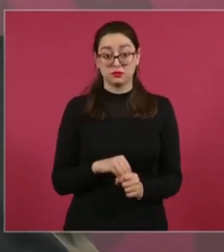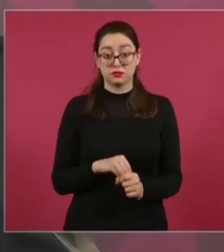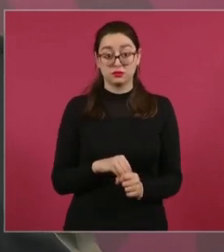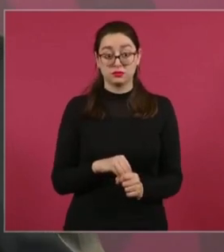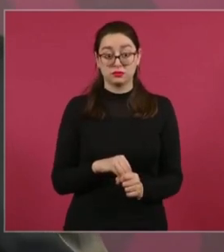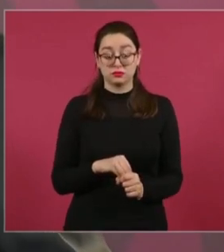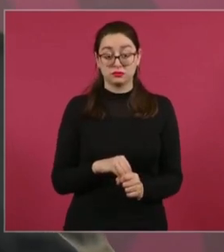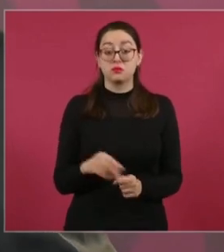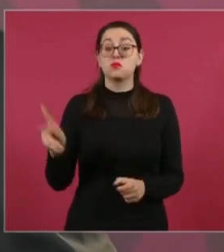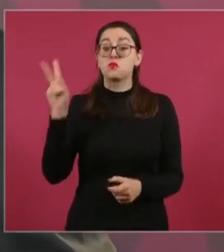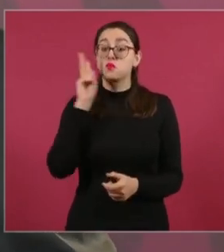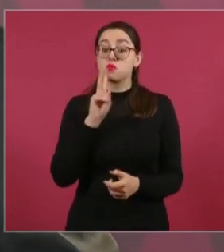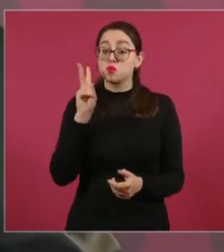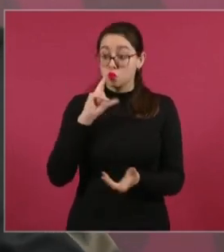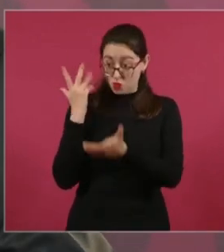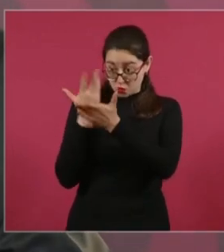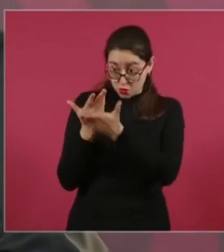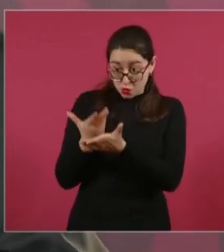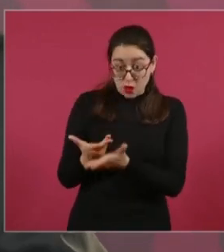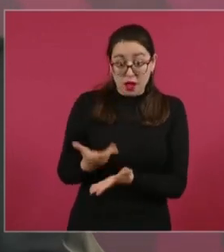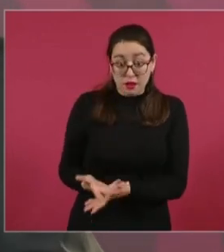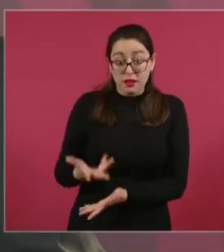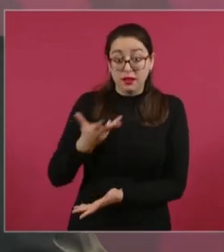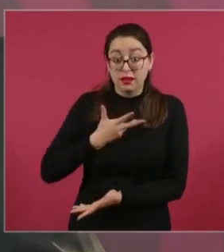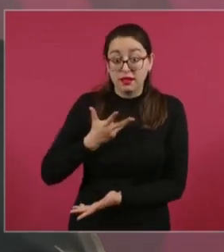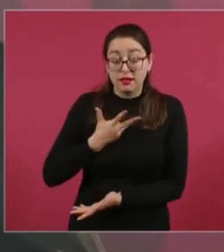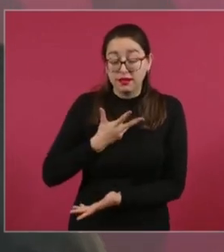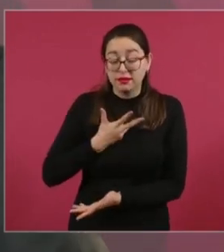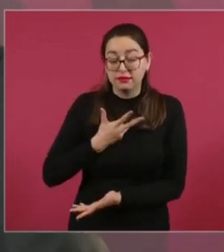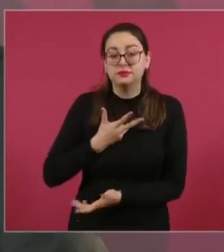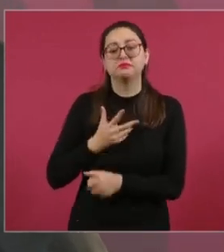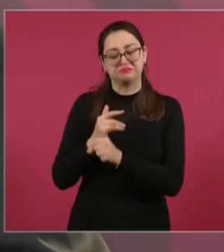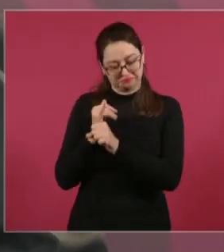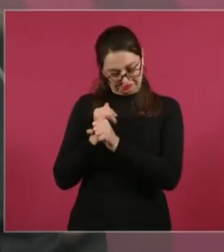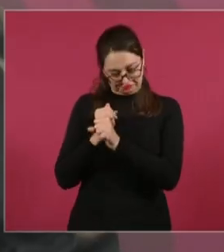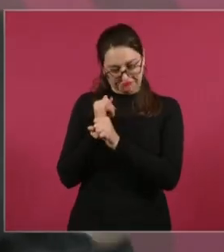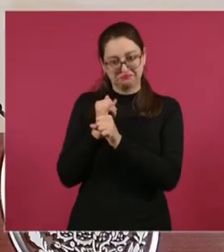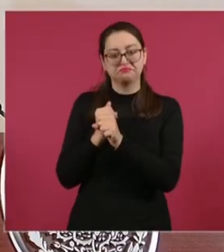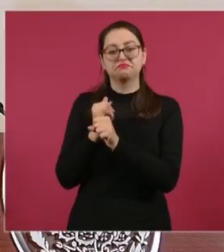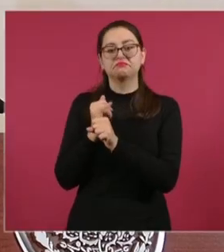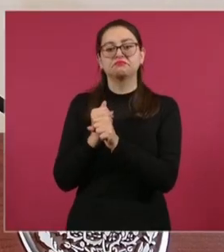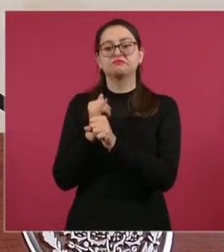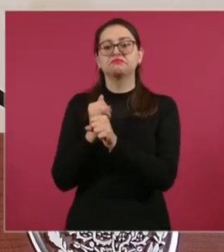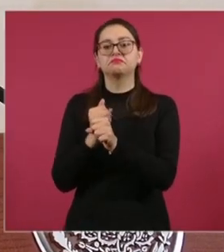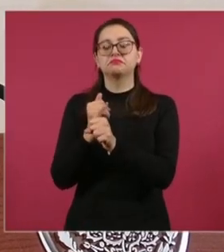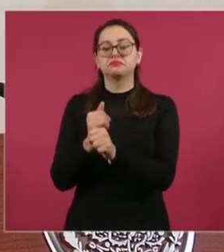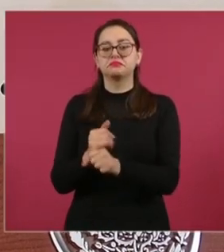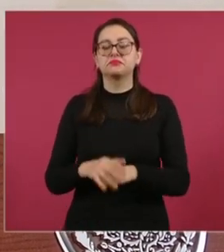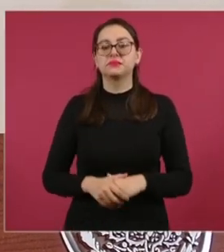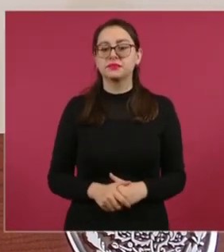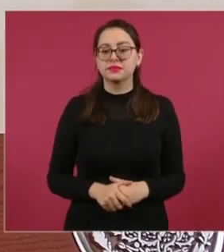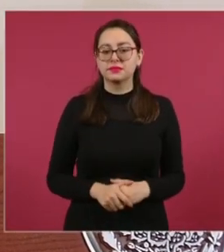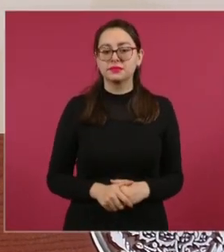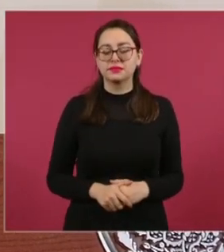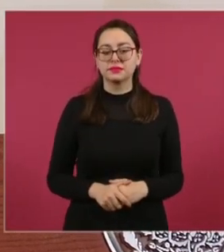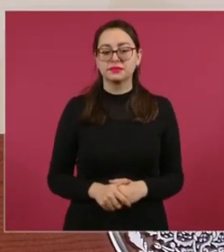Si hay pruebas, que no sientan los jueces,